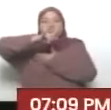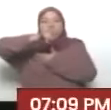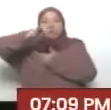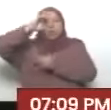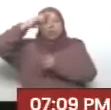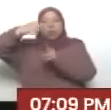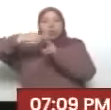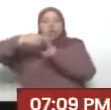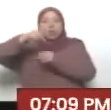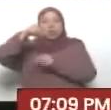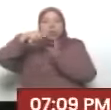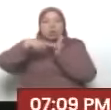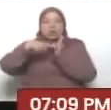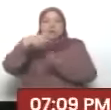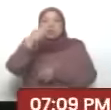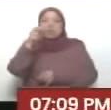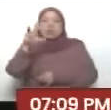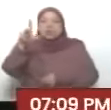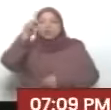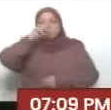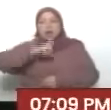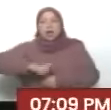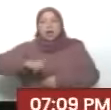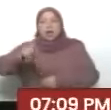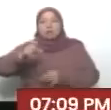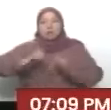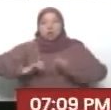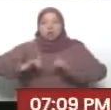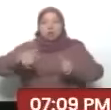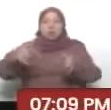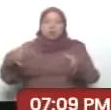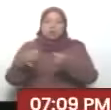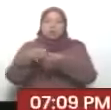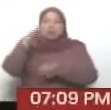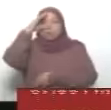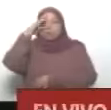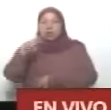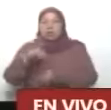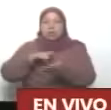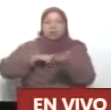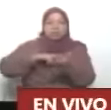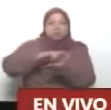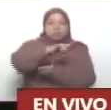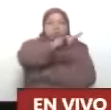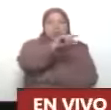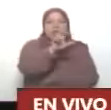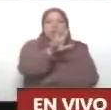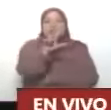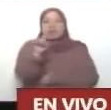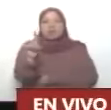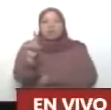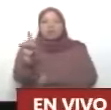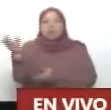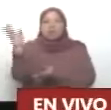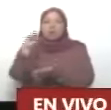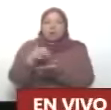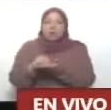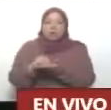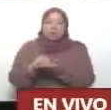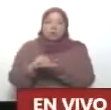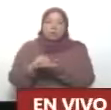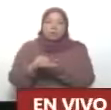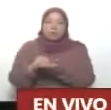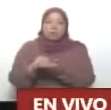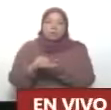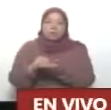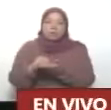conmemorando los 103 años de su fundación y los 31 años de su refundación,